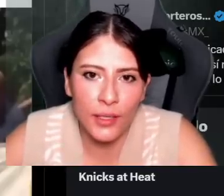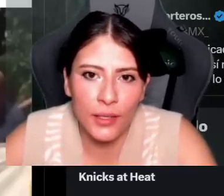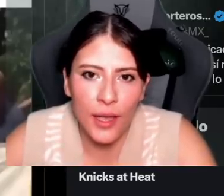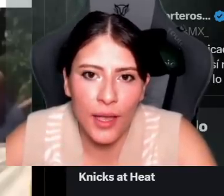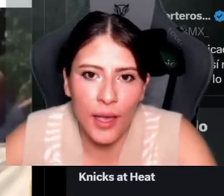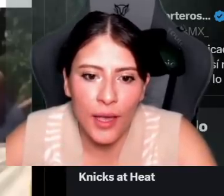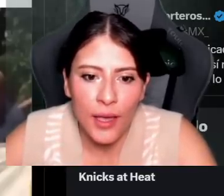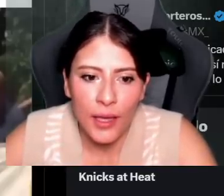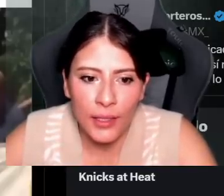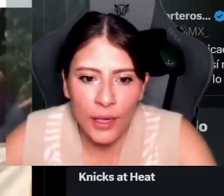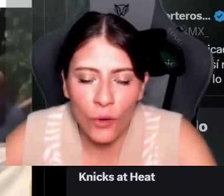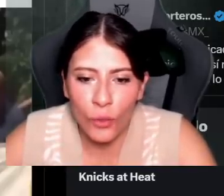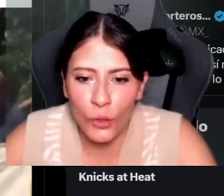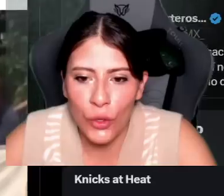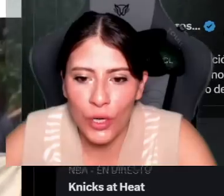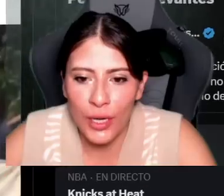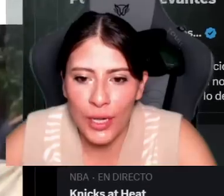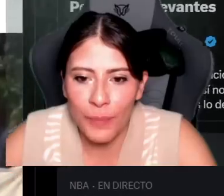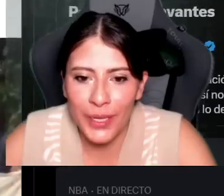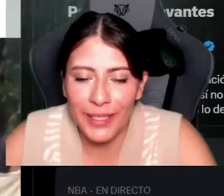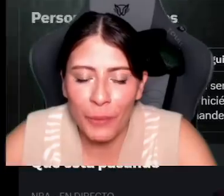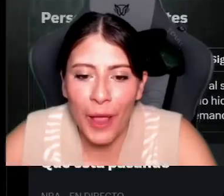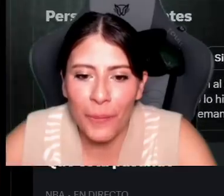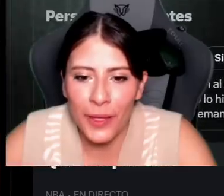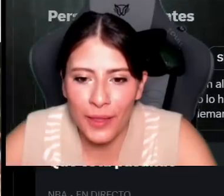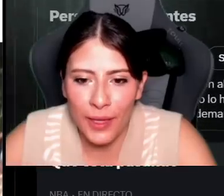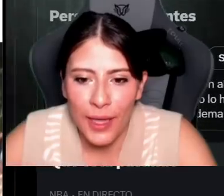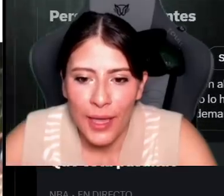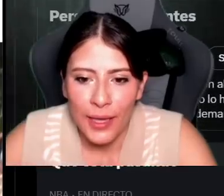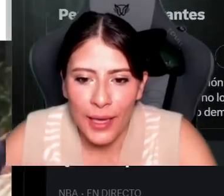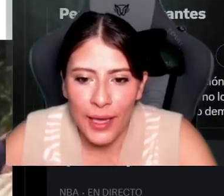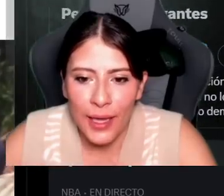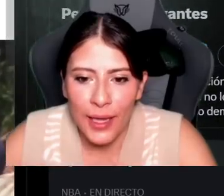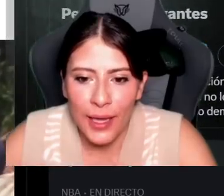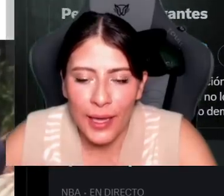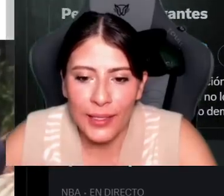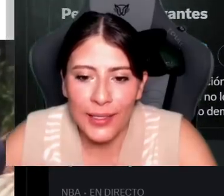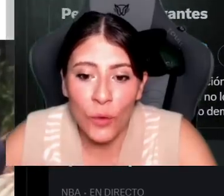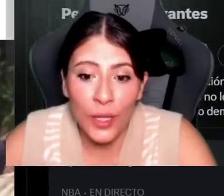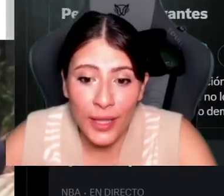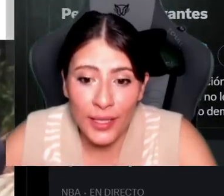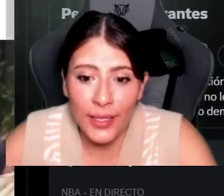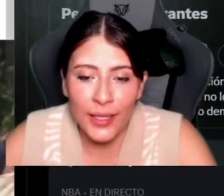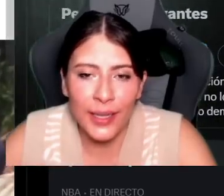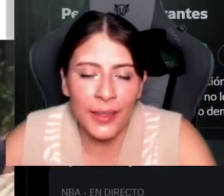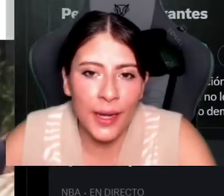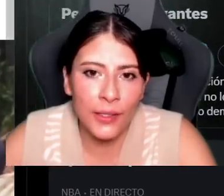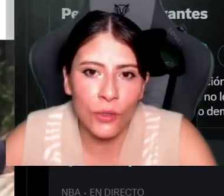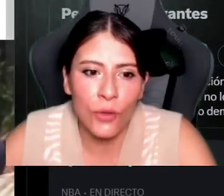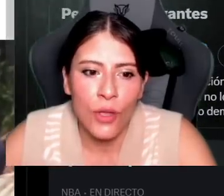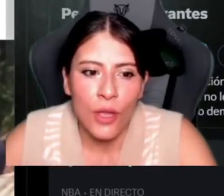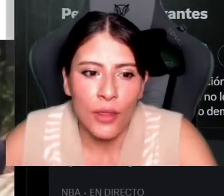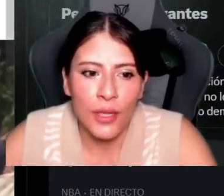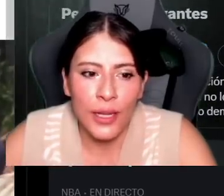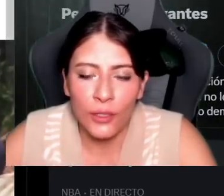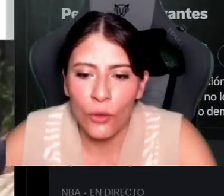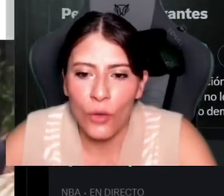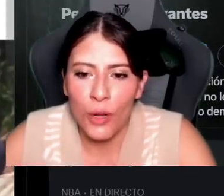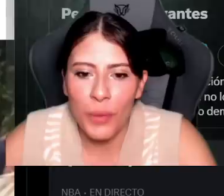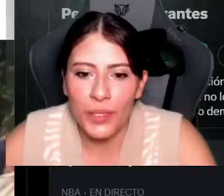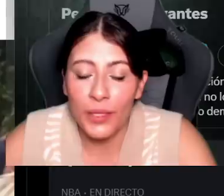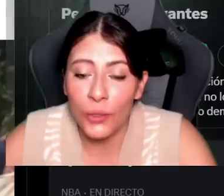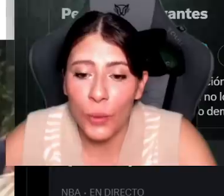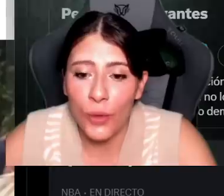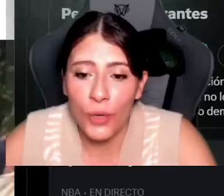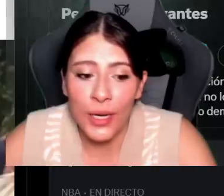Toda esta corrupción, y principalmente que esta estadounidense tiene tracto directo con